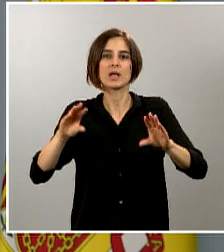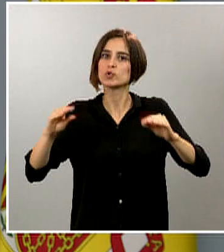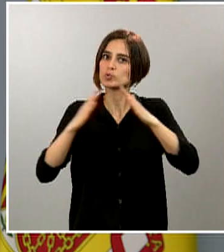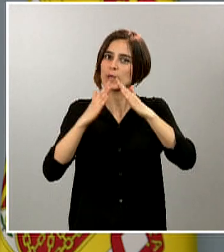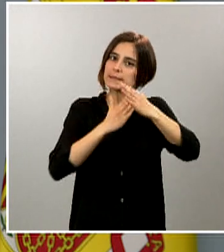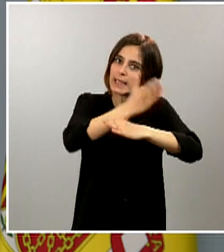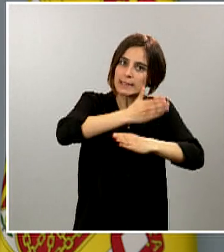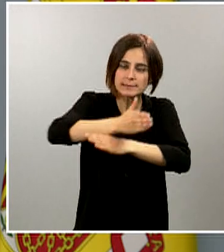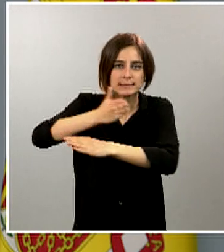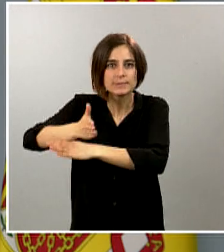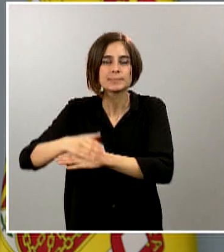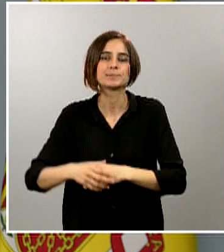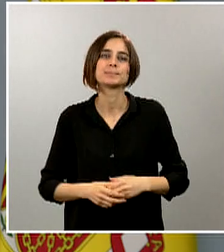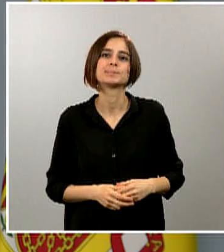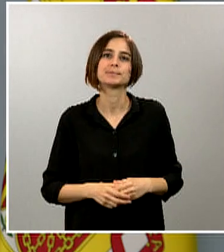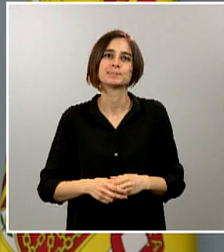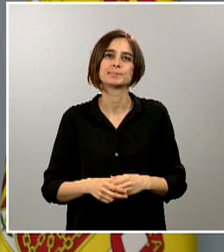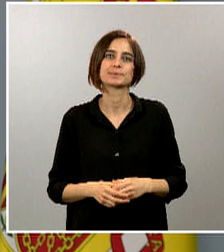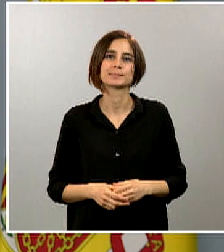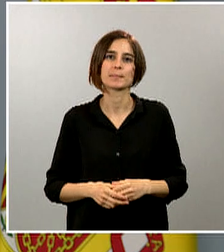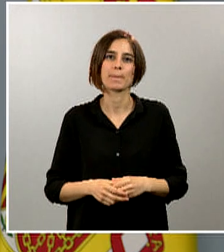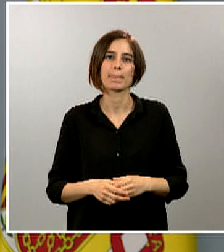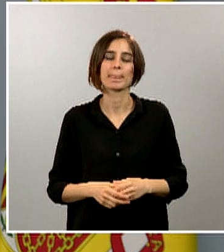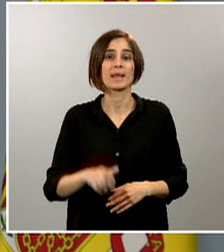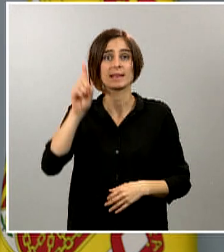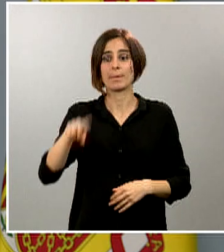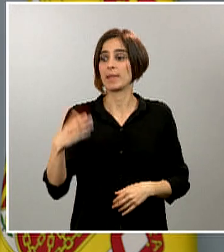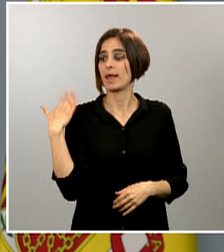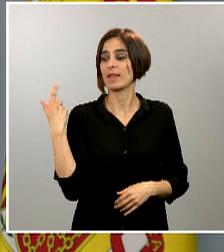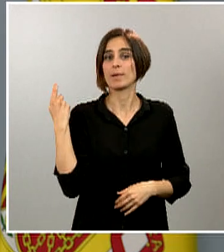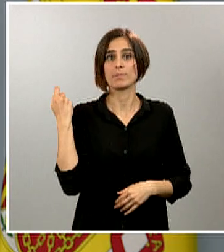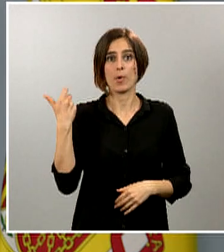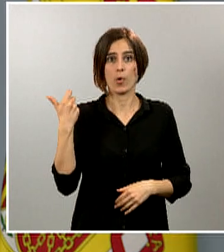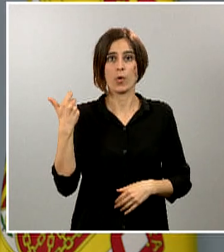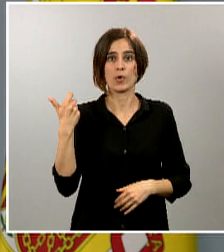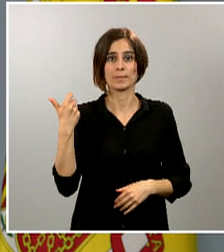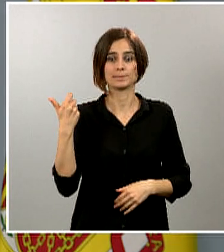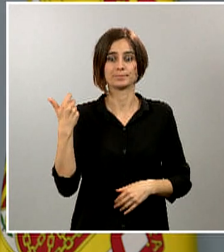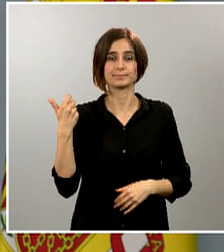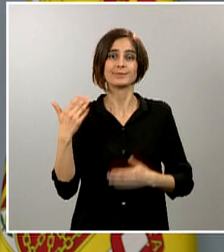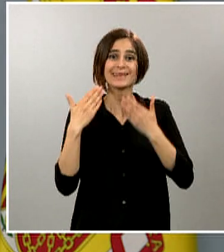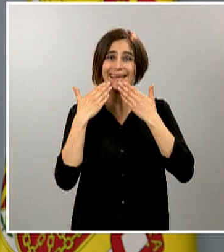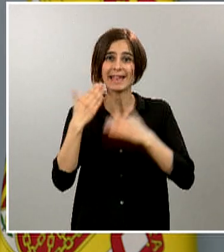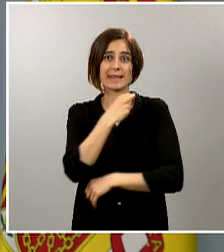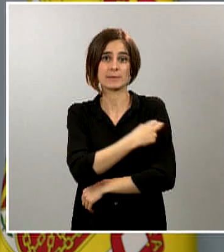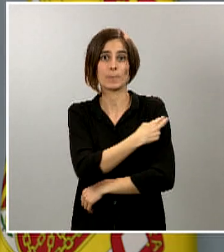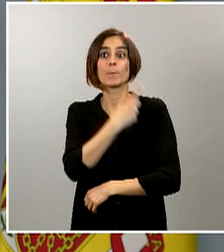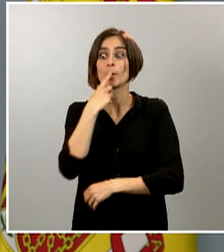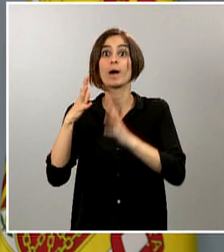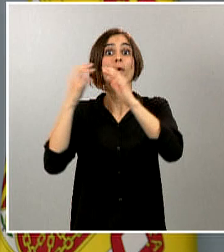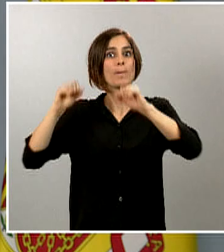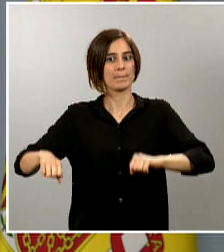esos sentidos. Y también se han activado recientemente, dentro del convenio con la Cruz Roja, lo que se llaman